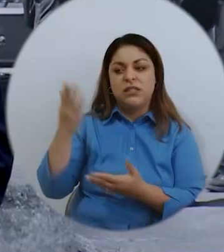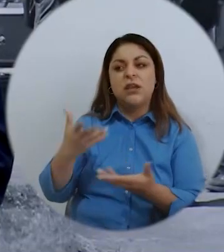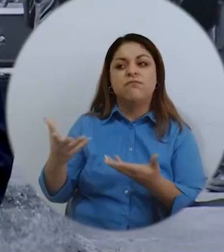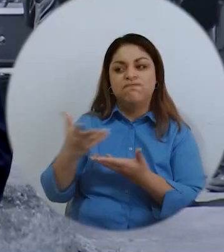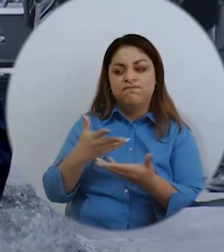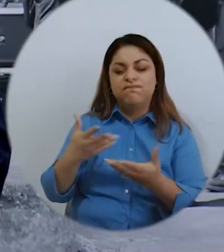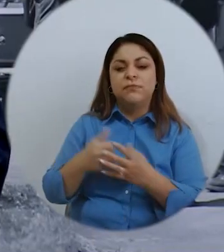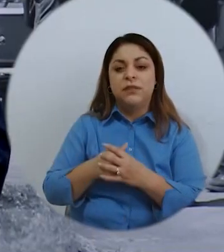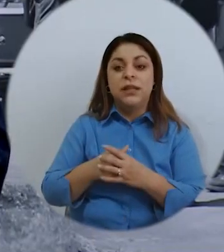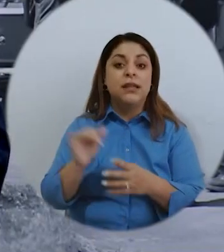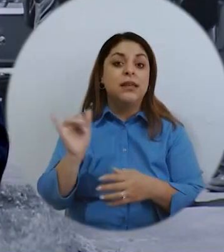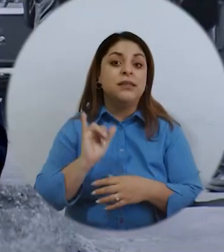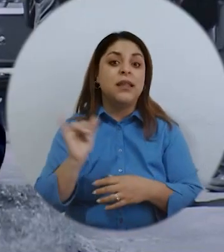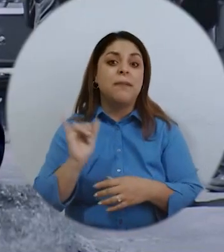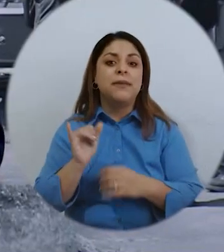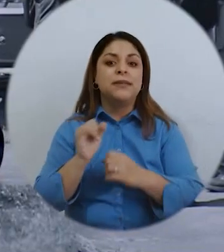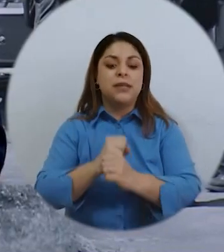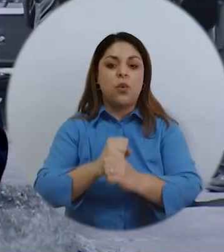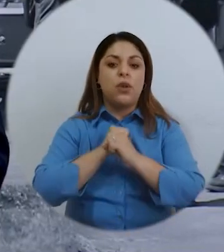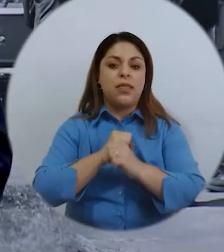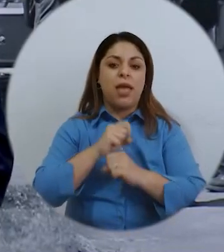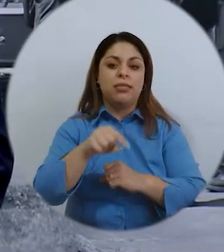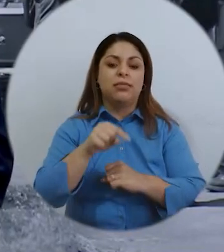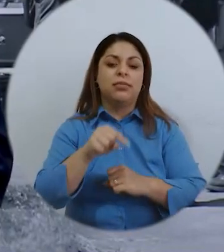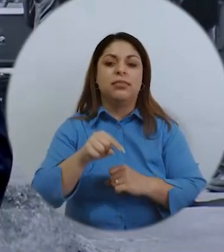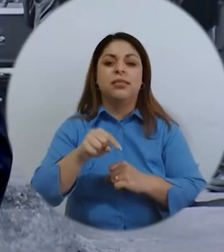Lamentablemente todo eso también está vinculado con la seguridad en alta mar.